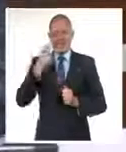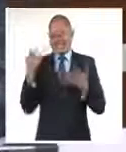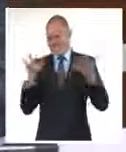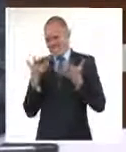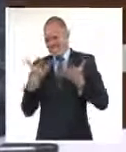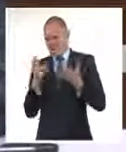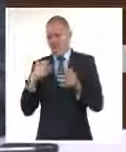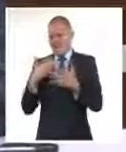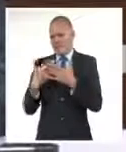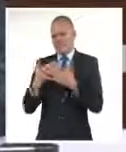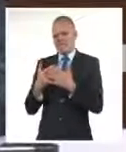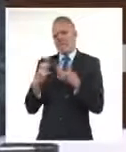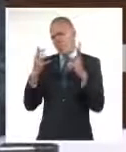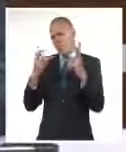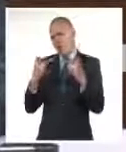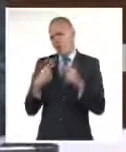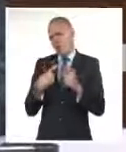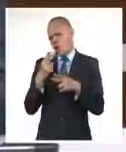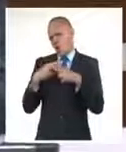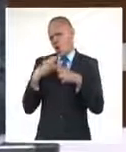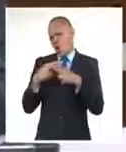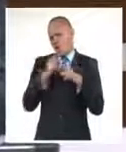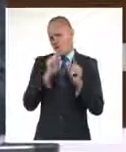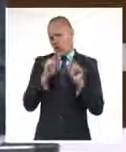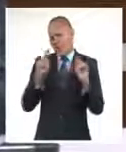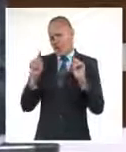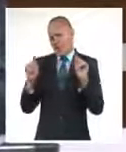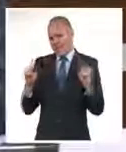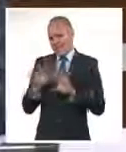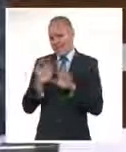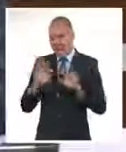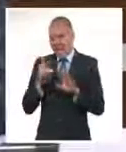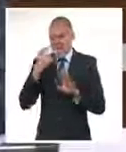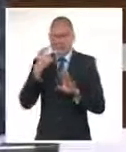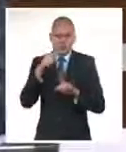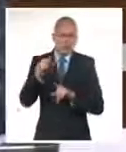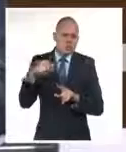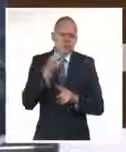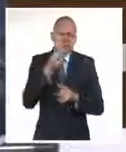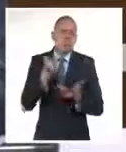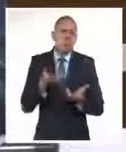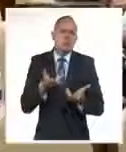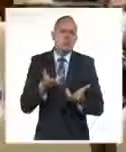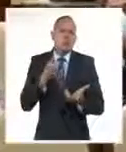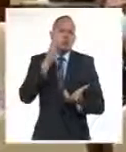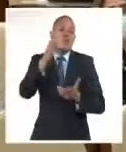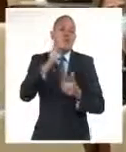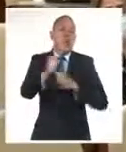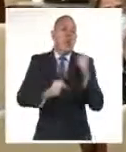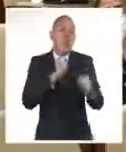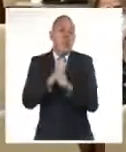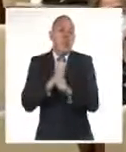las empresas, todas las instituciones que van a adquirir sistemas y que lo van a instalar